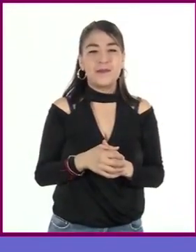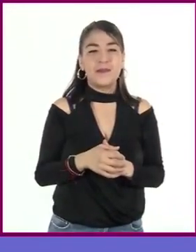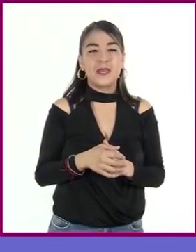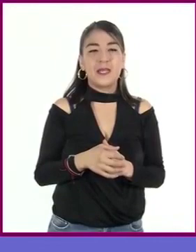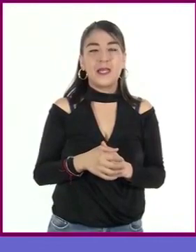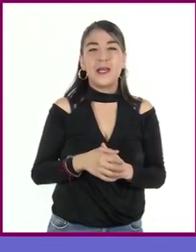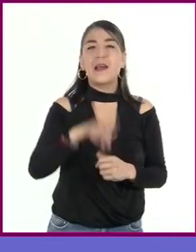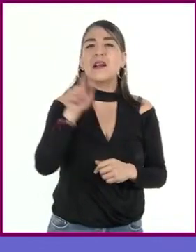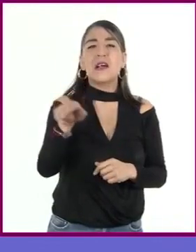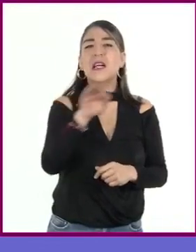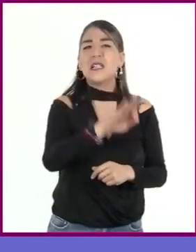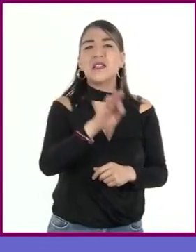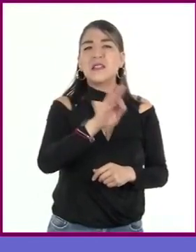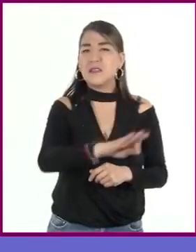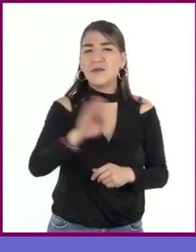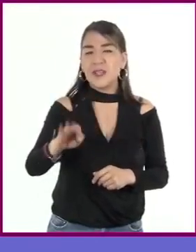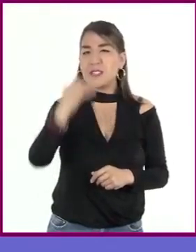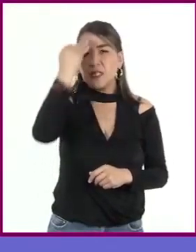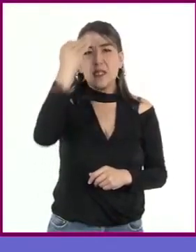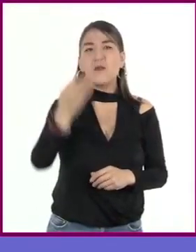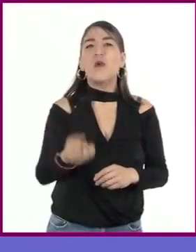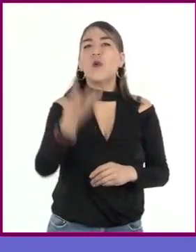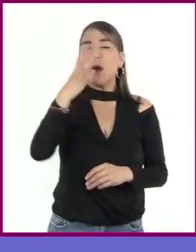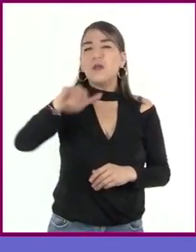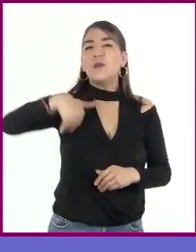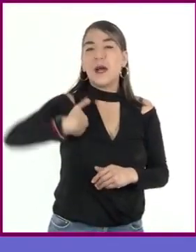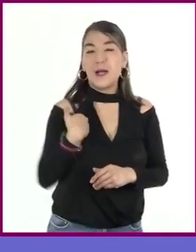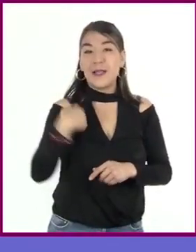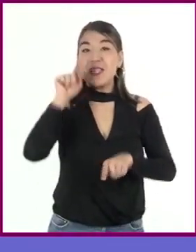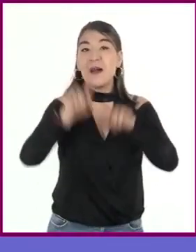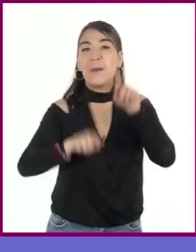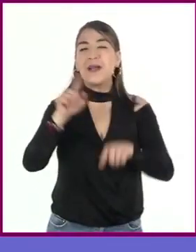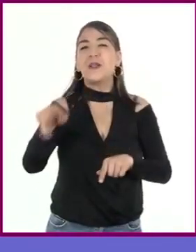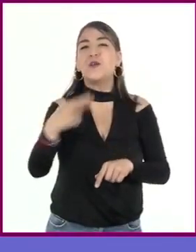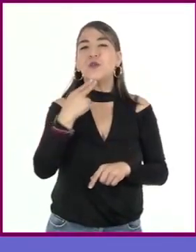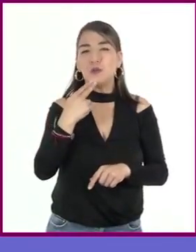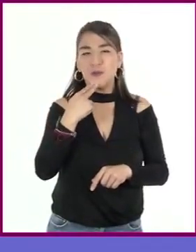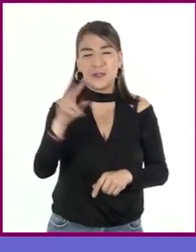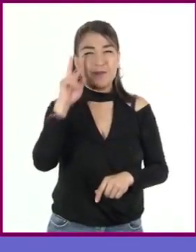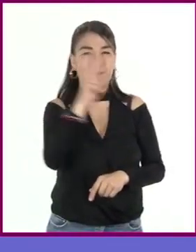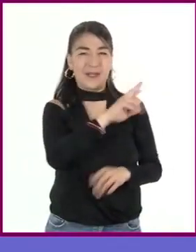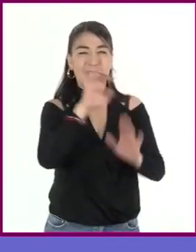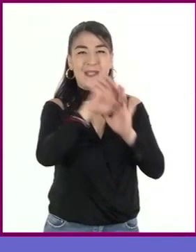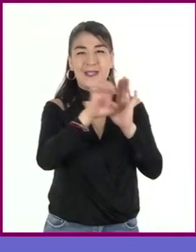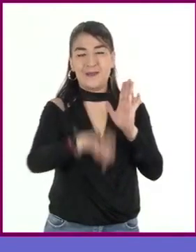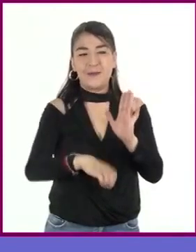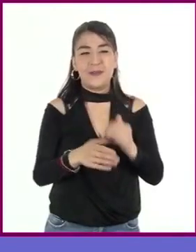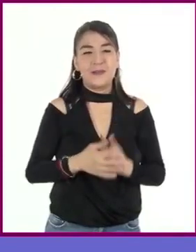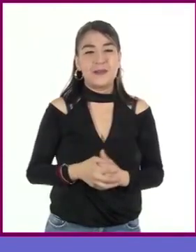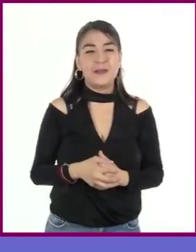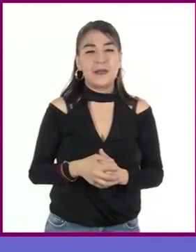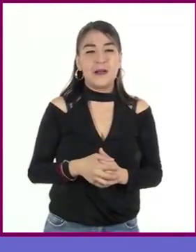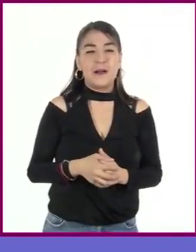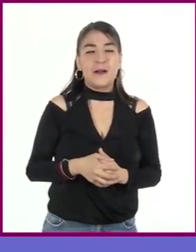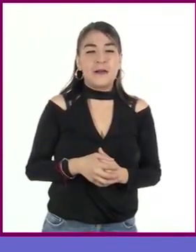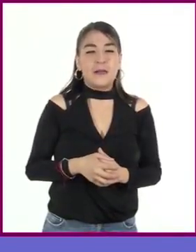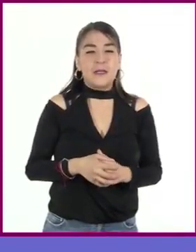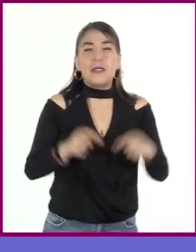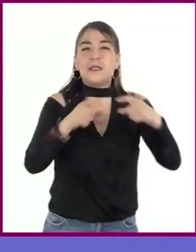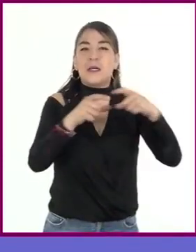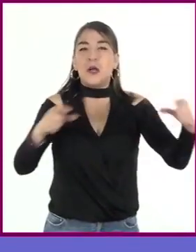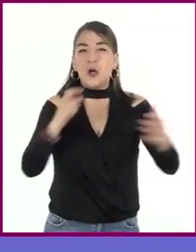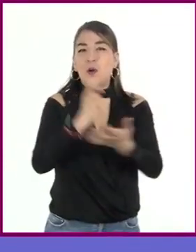El tiempo que se deben conservar depende de su utilidad. Veamos algunos ejemplos. Los recibos de